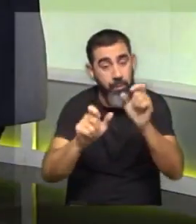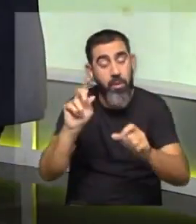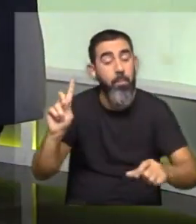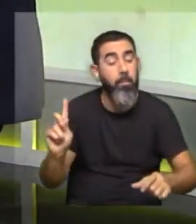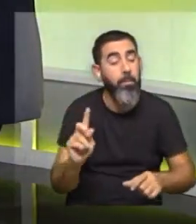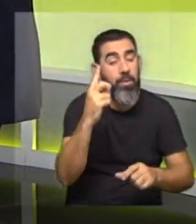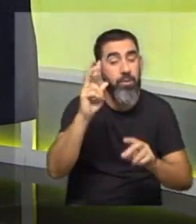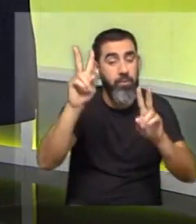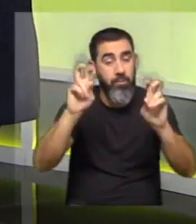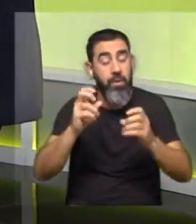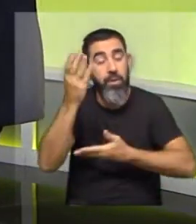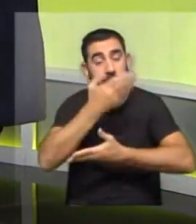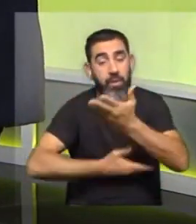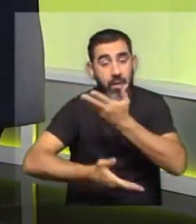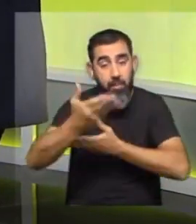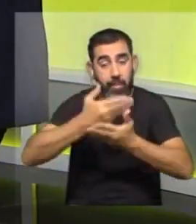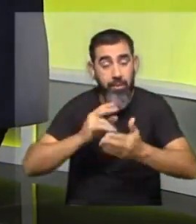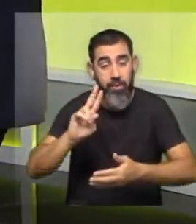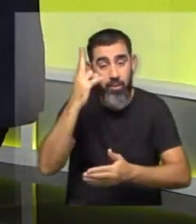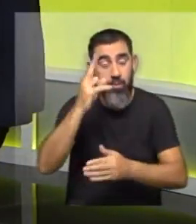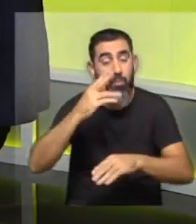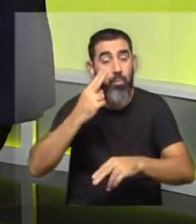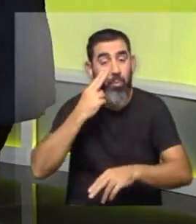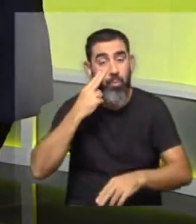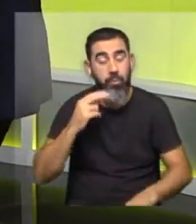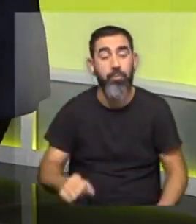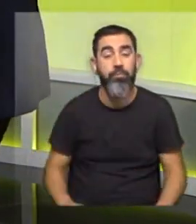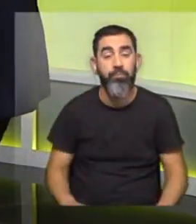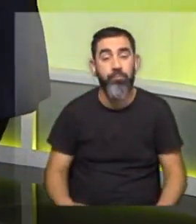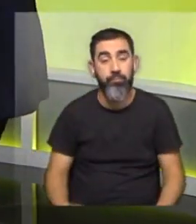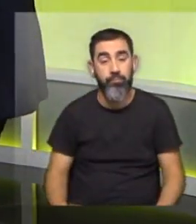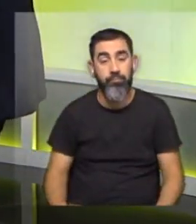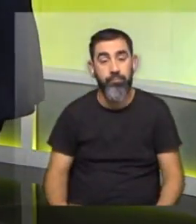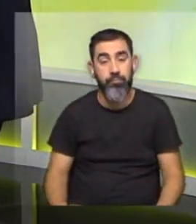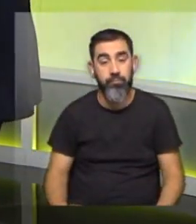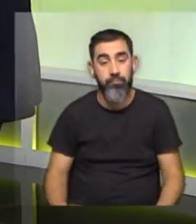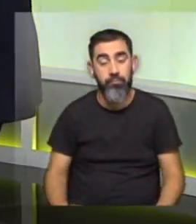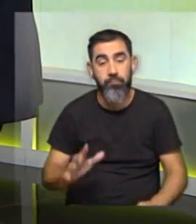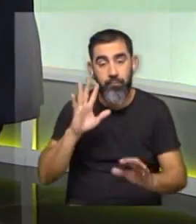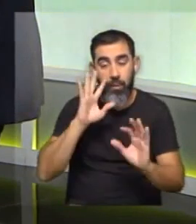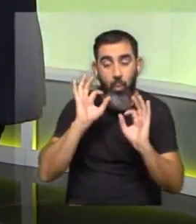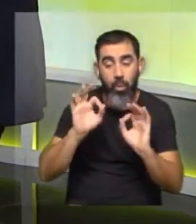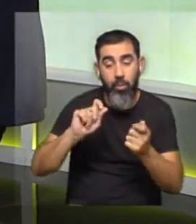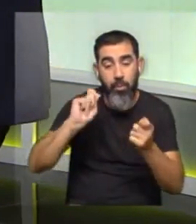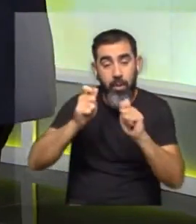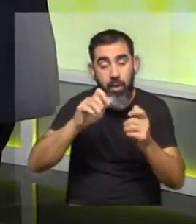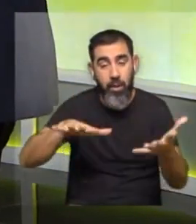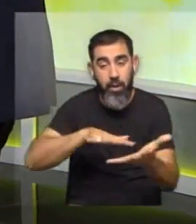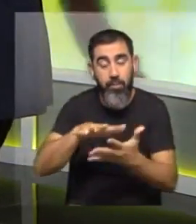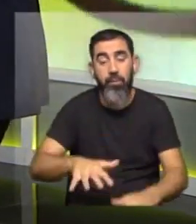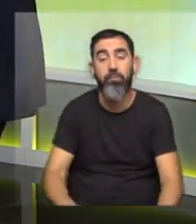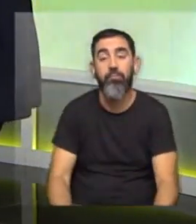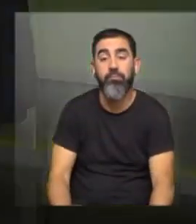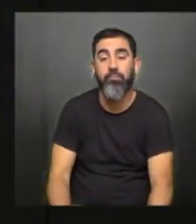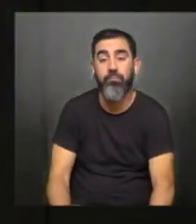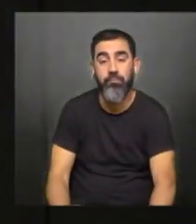principales de discapacidad en Uruguay y es algo muy malo que sea así. Tenemos que poner ojo en eso para cambiar esta situación. Es